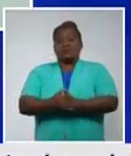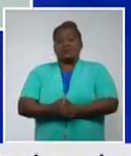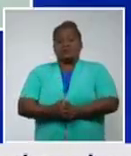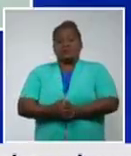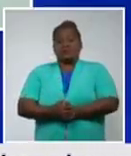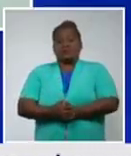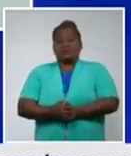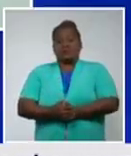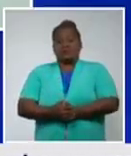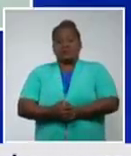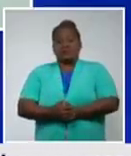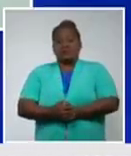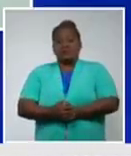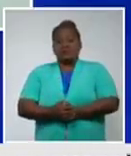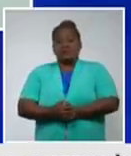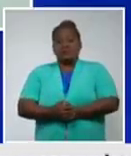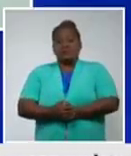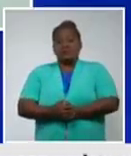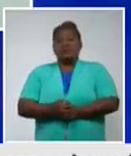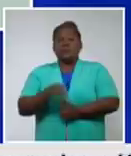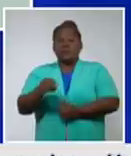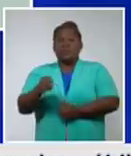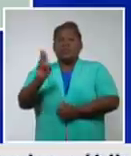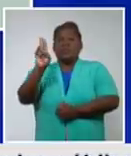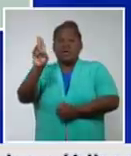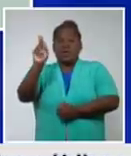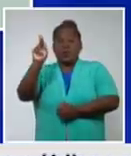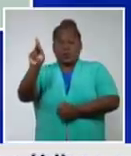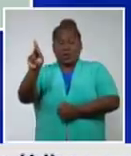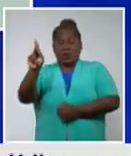4.333.029 casos y el Reino Unido con